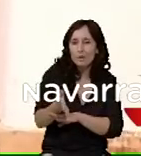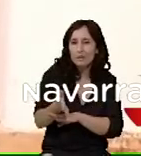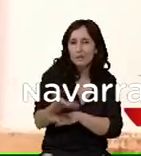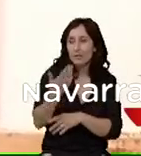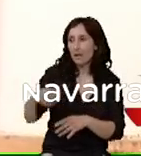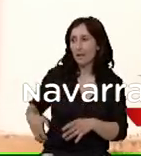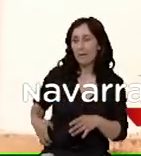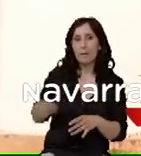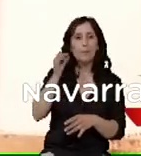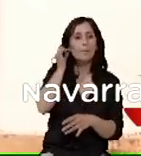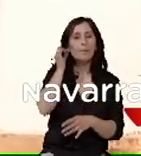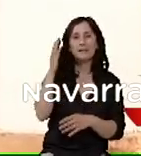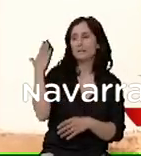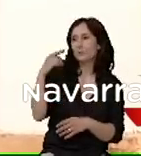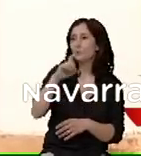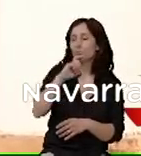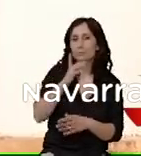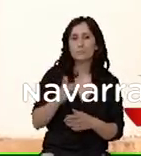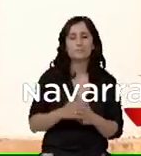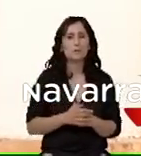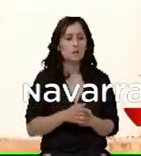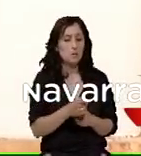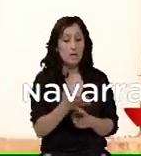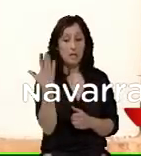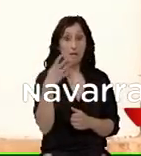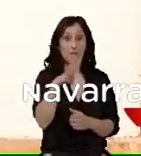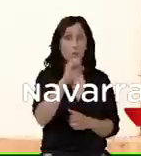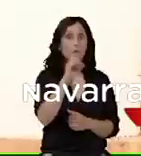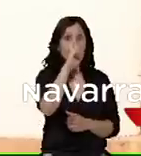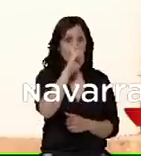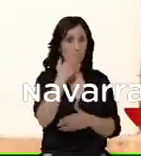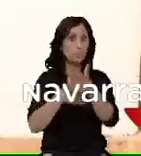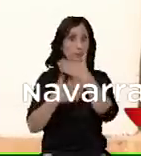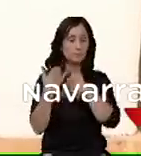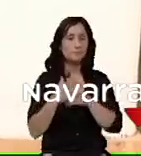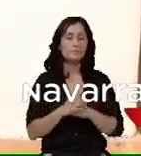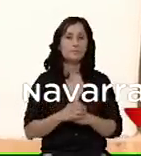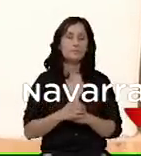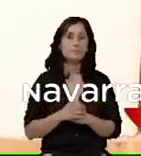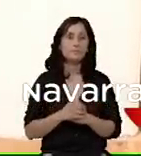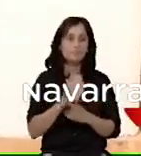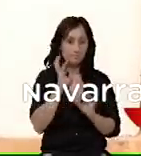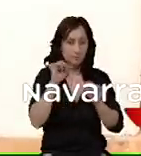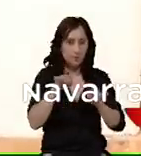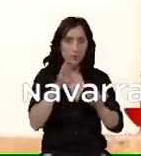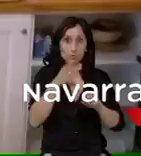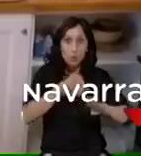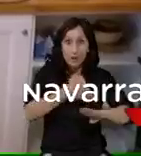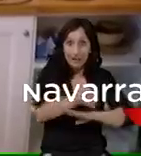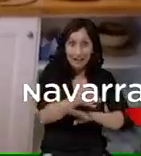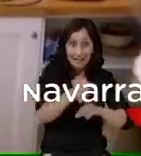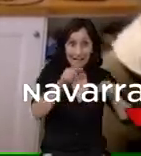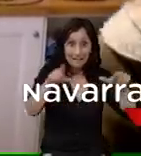tenían... Sí, sí. Yo hace 40 años conocí aquí, precisamente donde vamos a entrar,